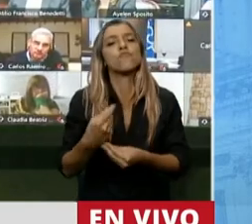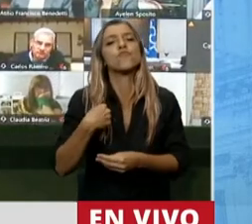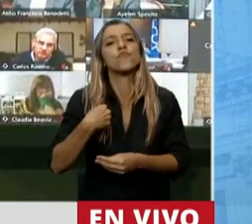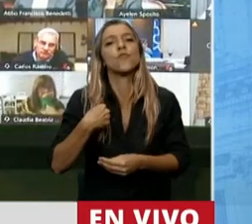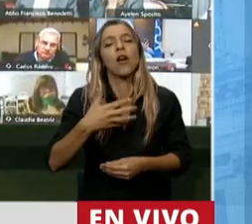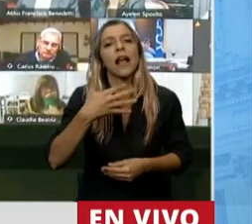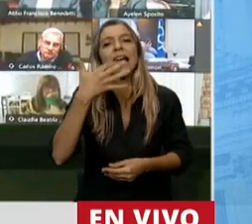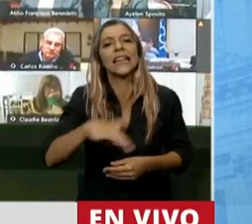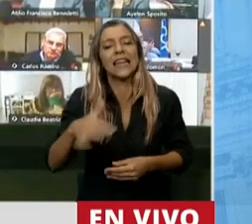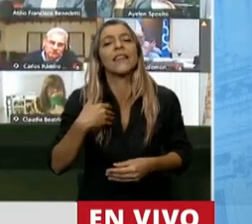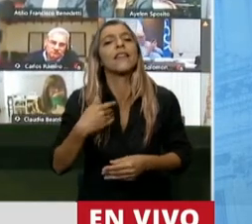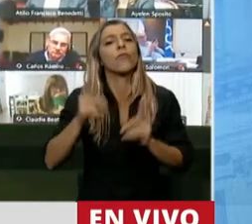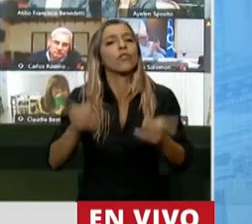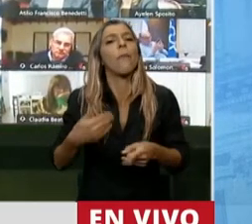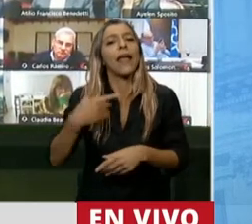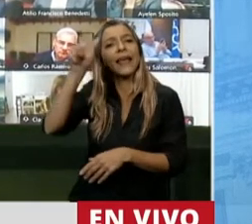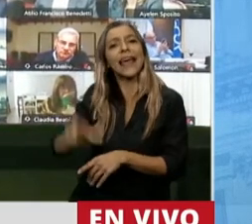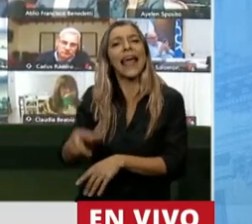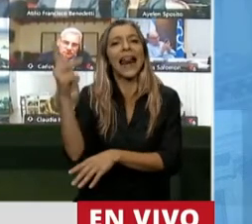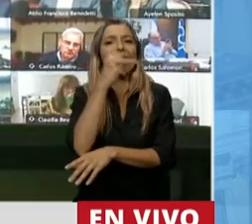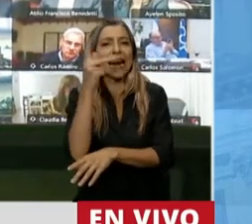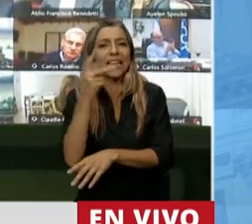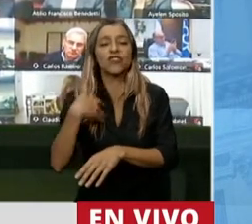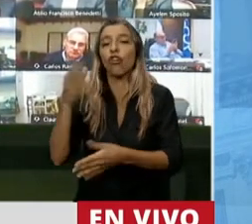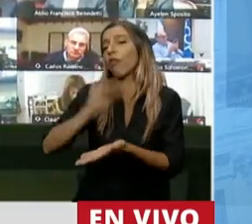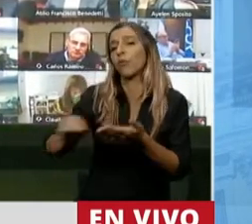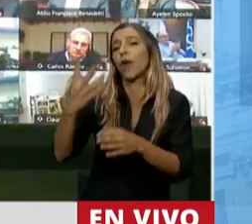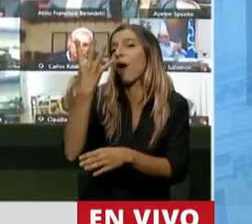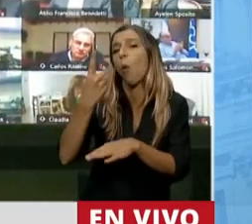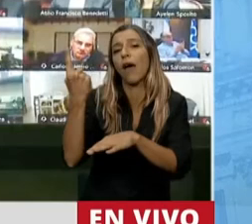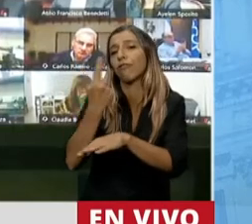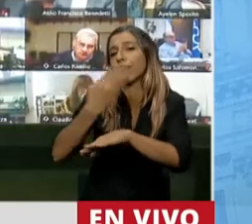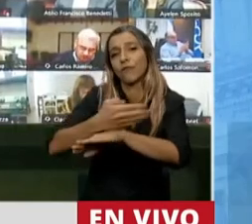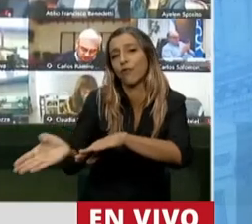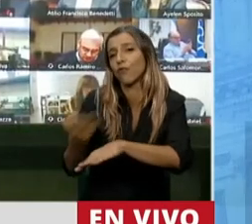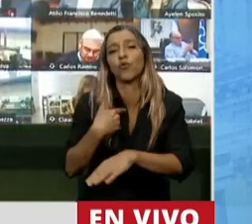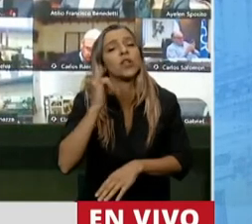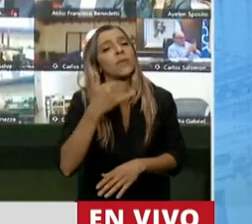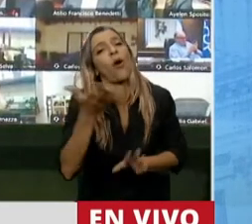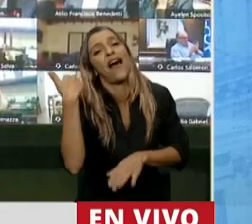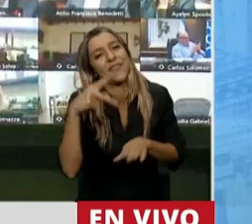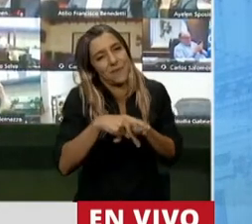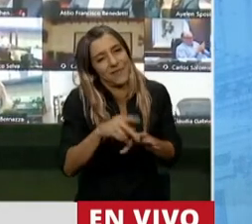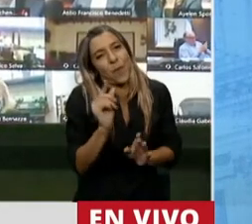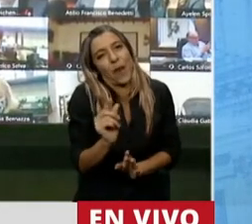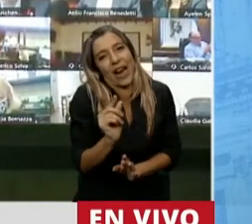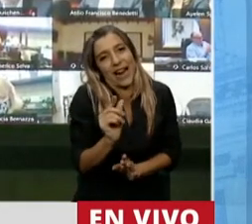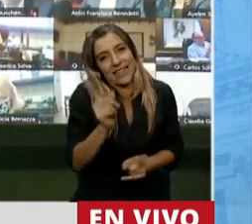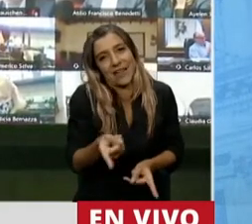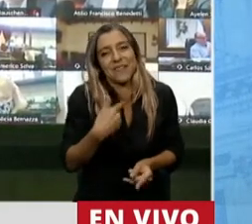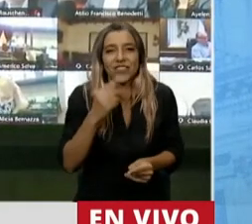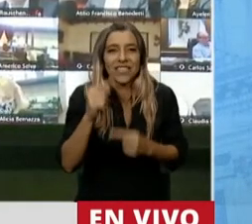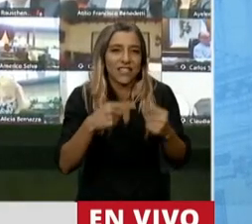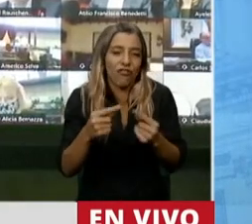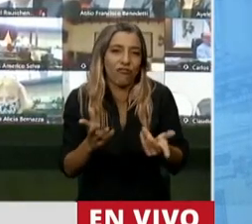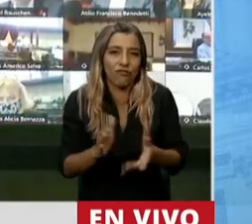porque Néstor, diputada, en algún momento lleva nos propuso más de cuatro ser minutos que se sí, ha pasado antes, el tiempo. Se acuerda que antes me interrumpieron un ratito también. Entonces ahora